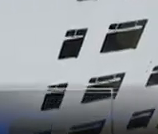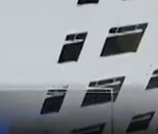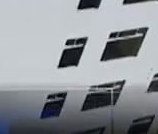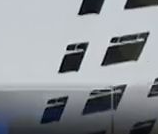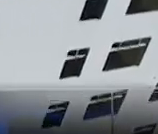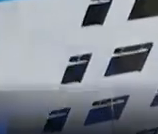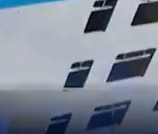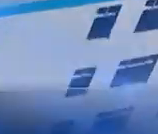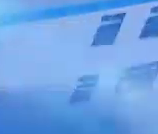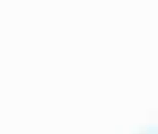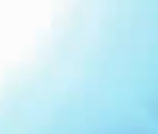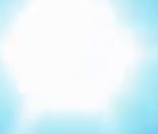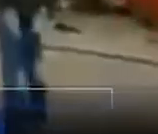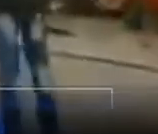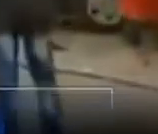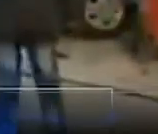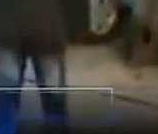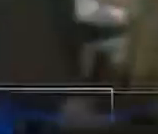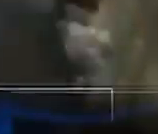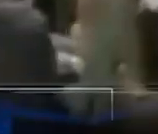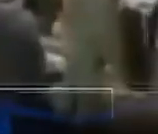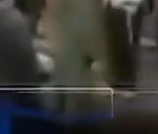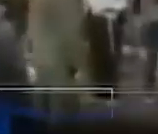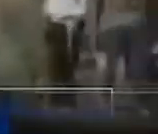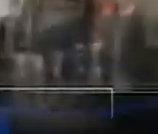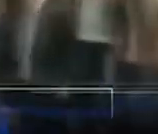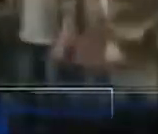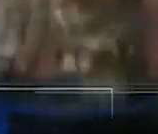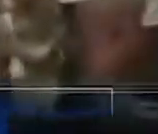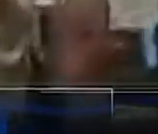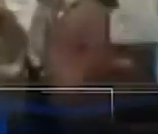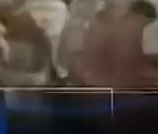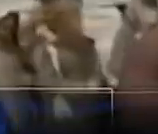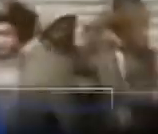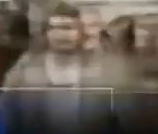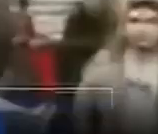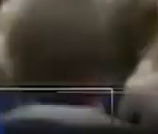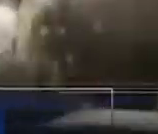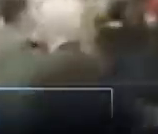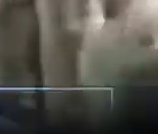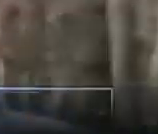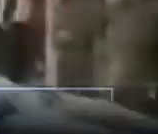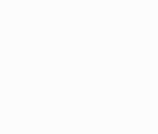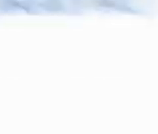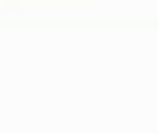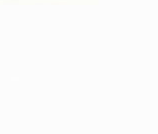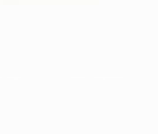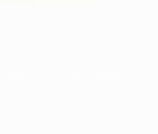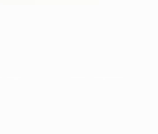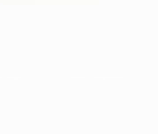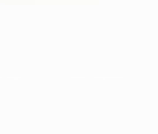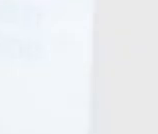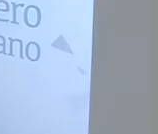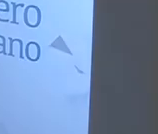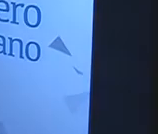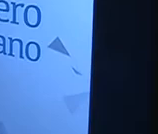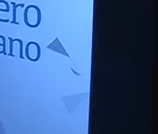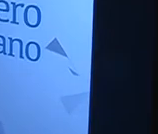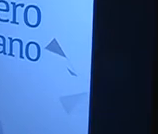de miles de viviendas. En lo internacional, atentado de coche bomba en Ciudad de Siria.